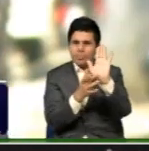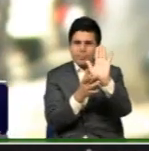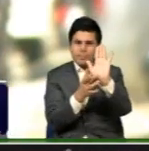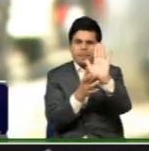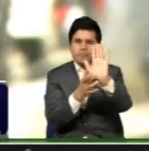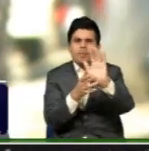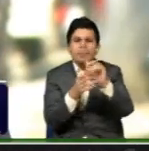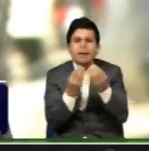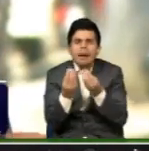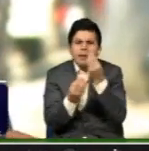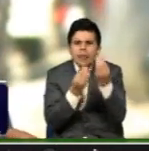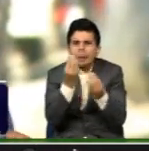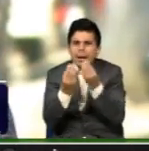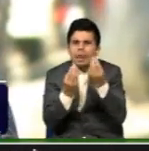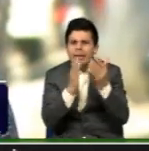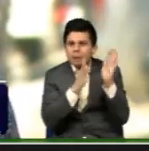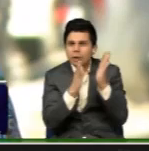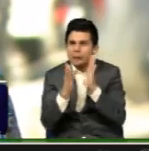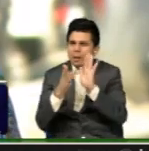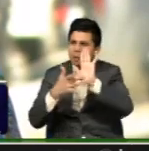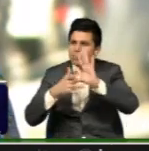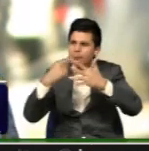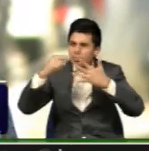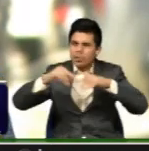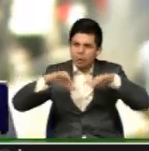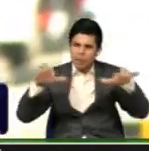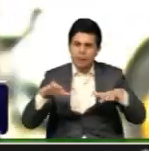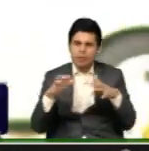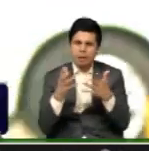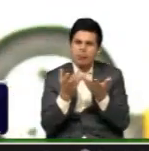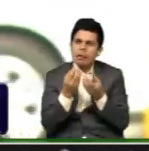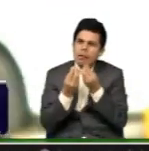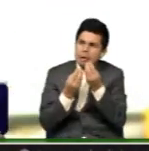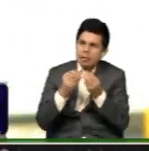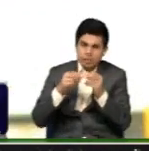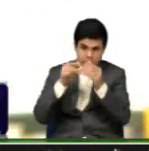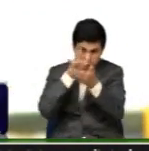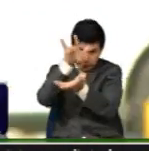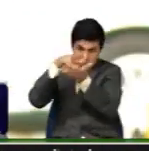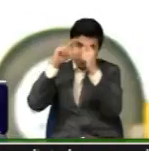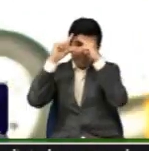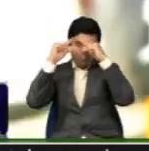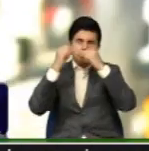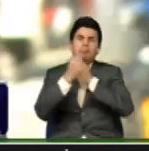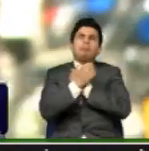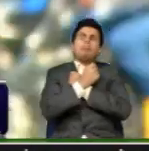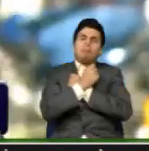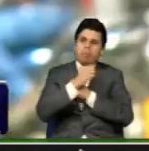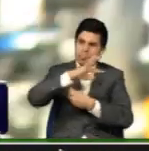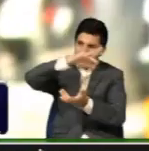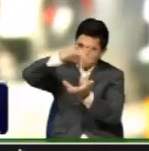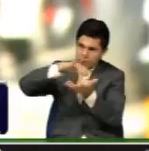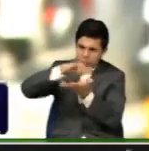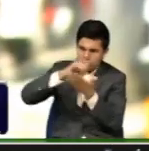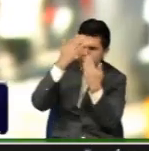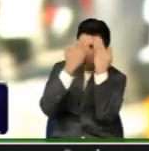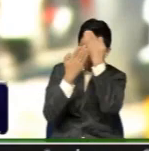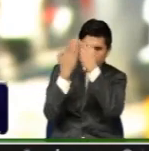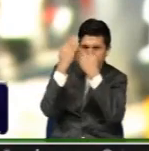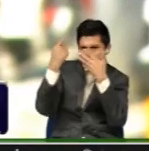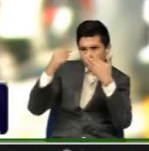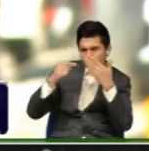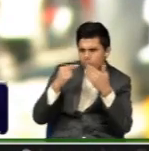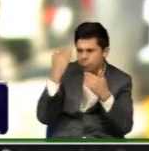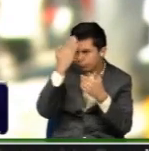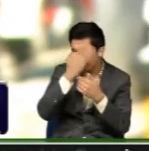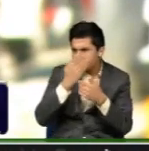avenida La Rosita, retornó al lugar de los hechos, se llevó a medicina legal, donde se le practicaron las respectivas pruebas, negativo